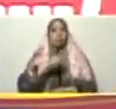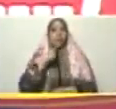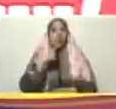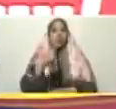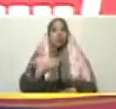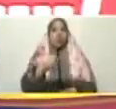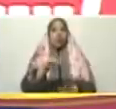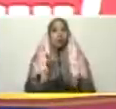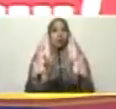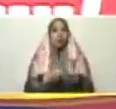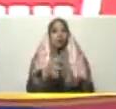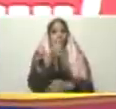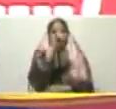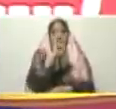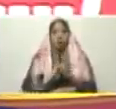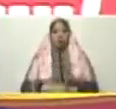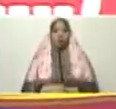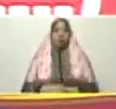morales